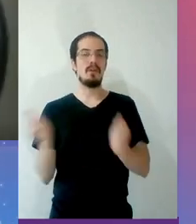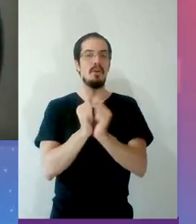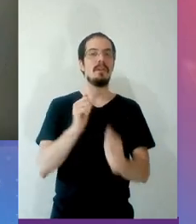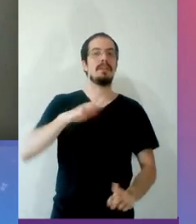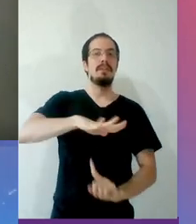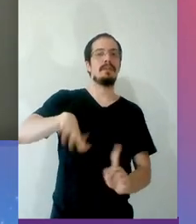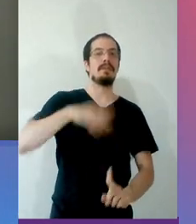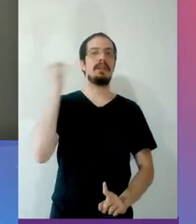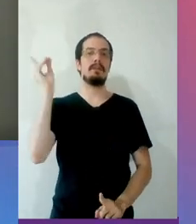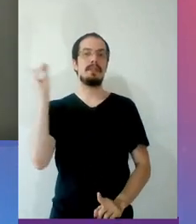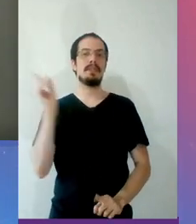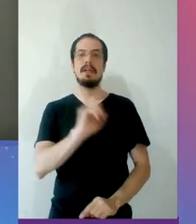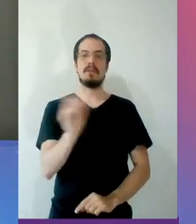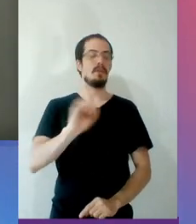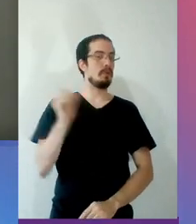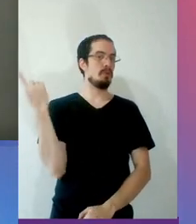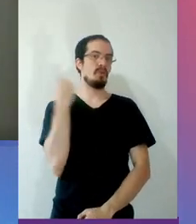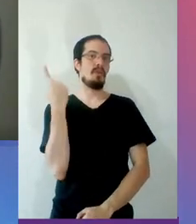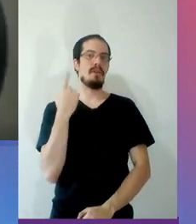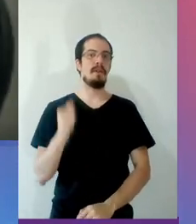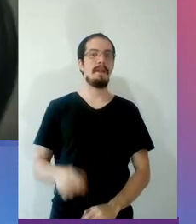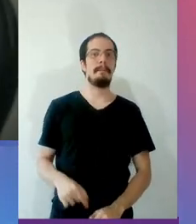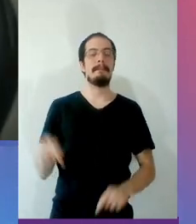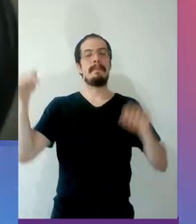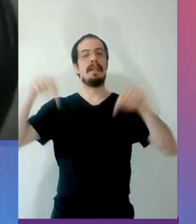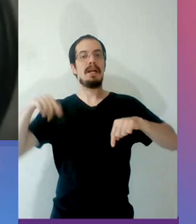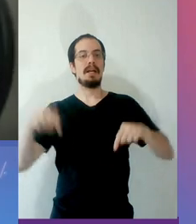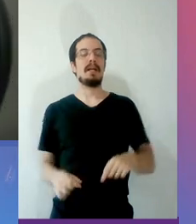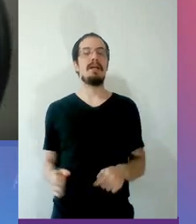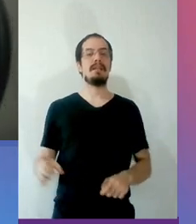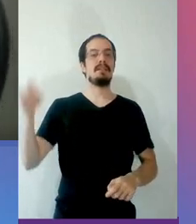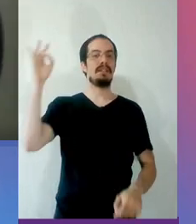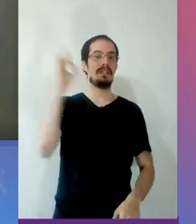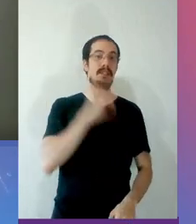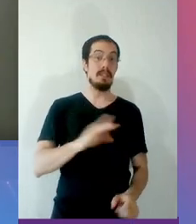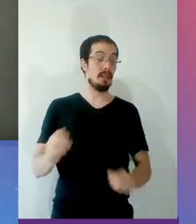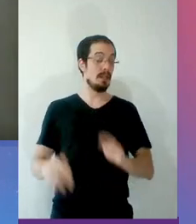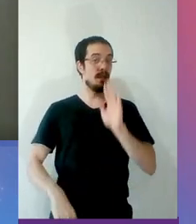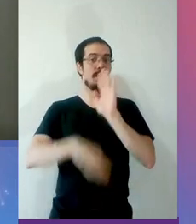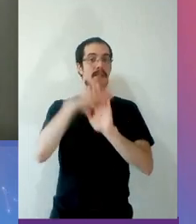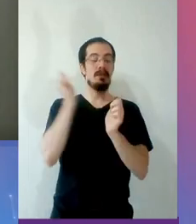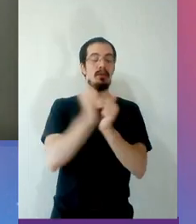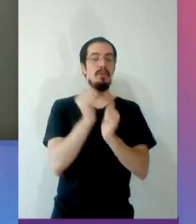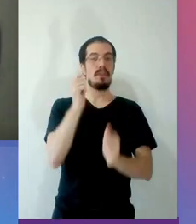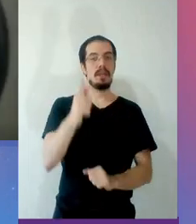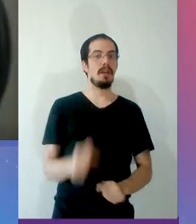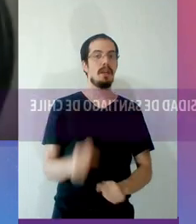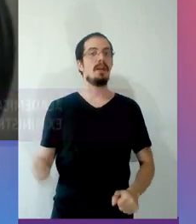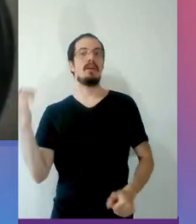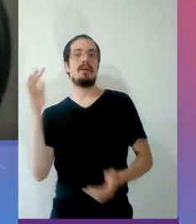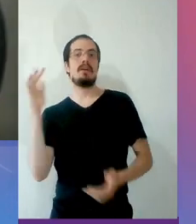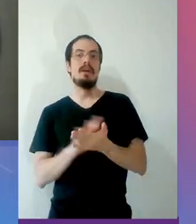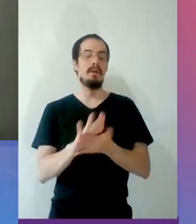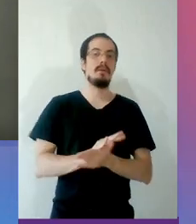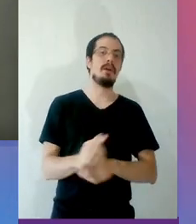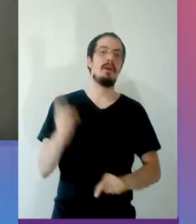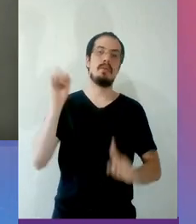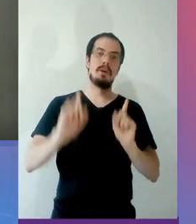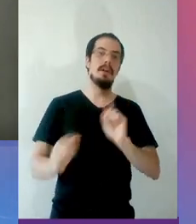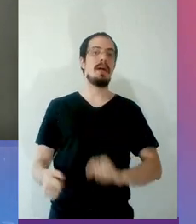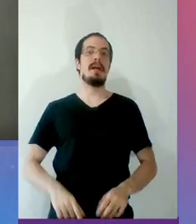Crece Contigo tiene prestaciones para el 100% de los niños, que son las leyes, que son los programas